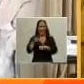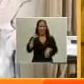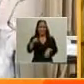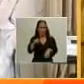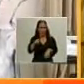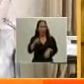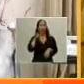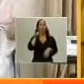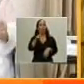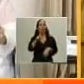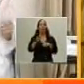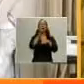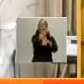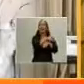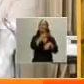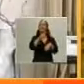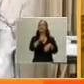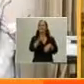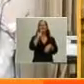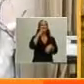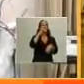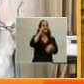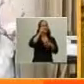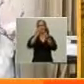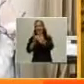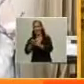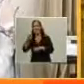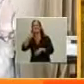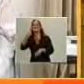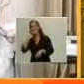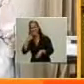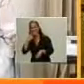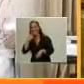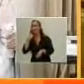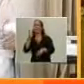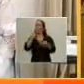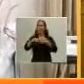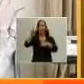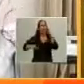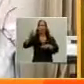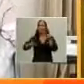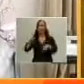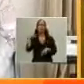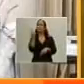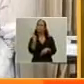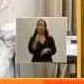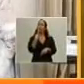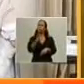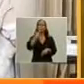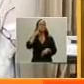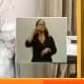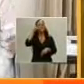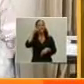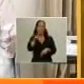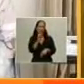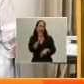hablaba, por ejemplo, de que pase toda la órbita de la CIDE a la Corte y no al Ministerio Público Fiscal. Bueno, aquel anuncio